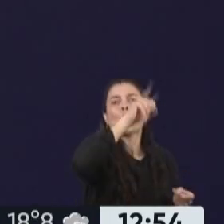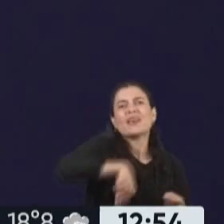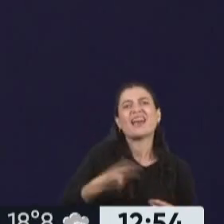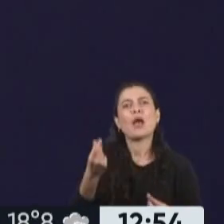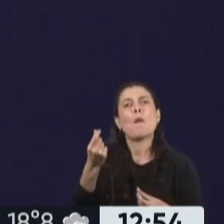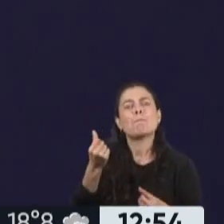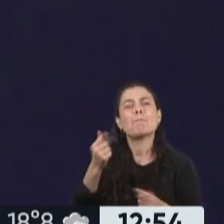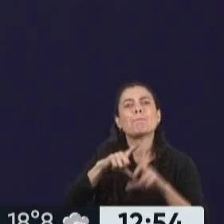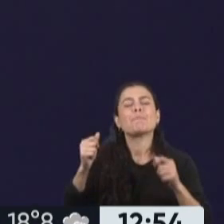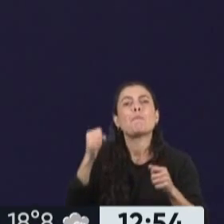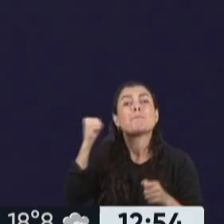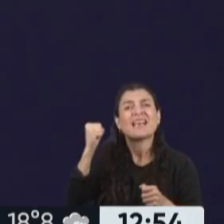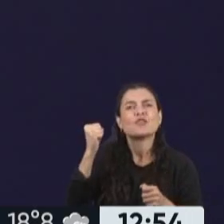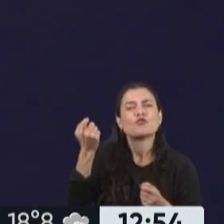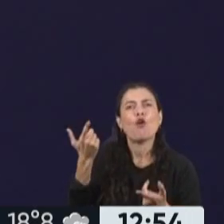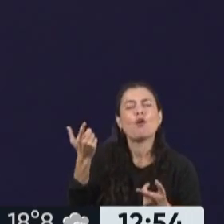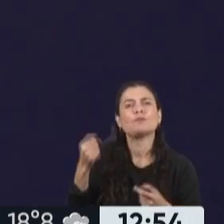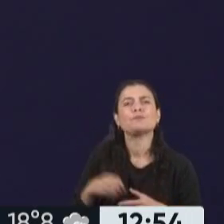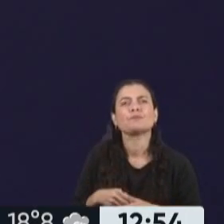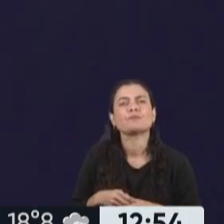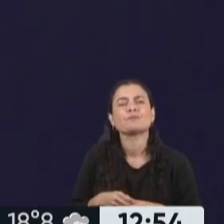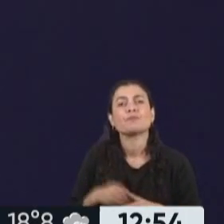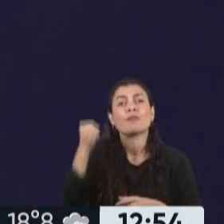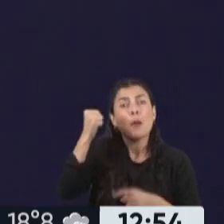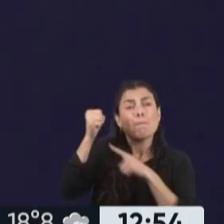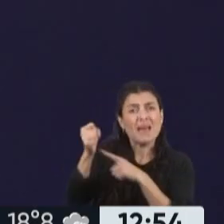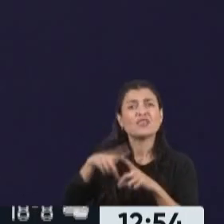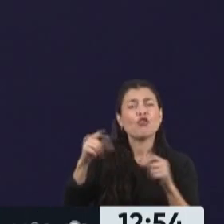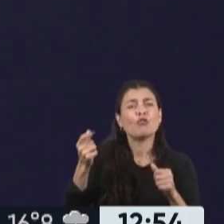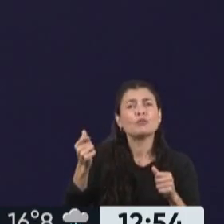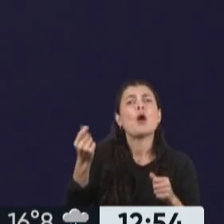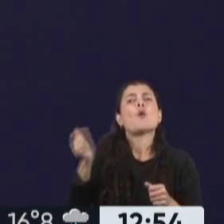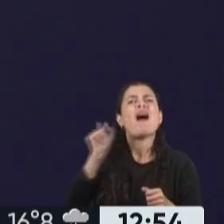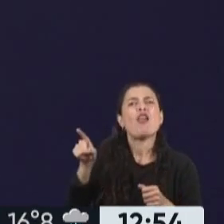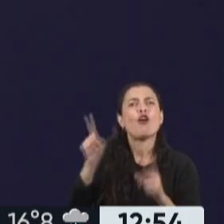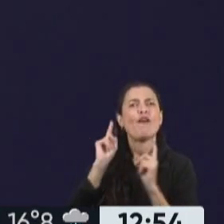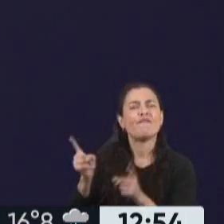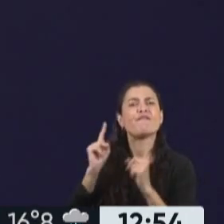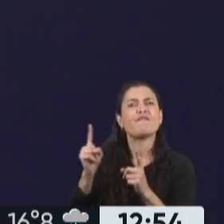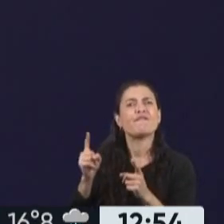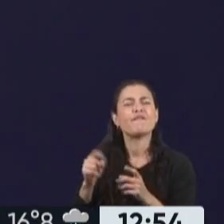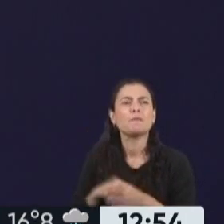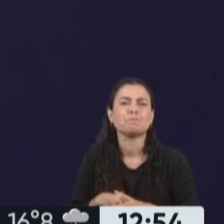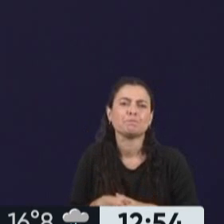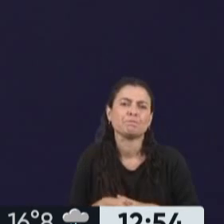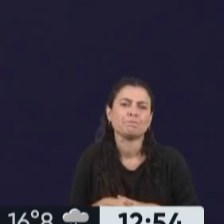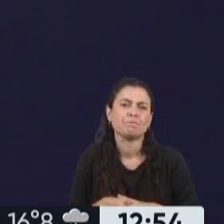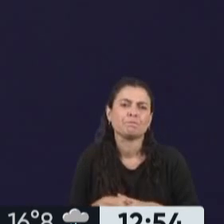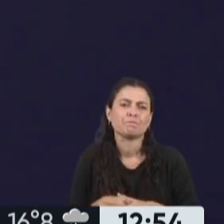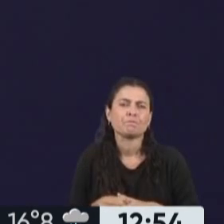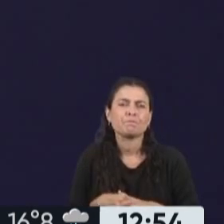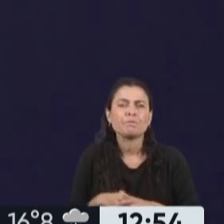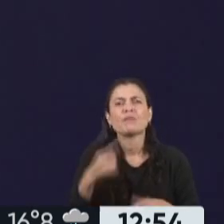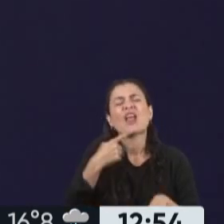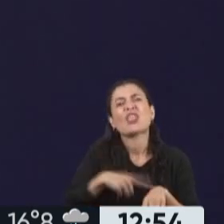carece de posibilidad o carece o tiene con el correr